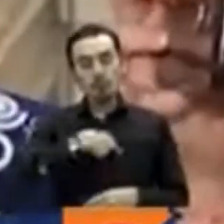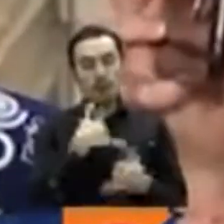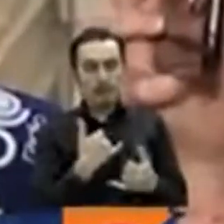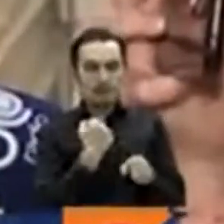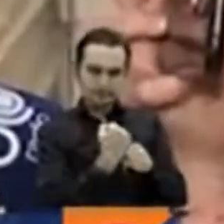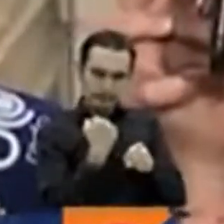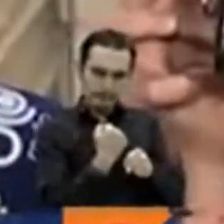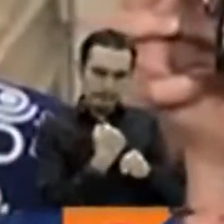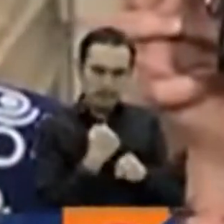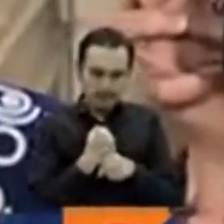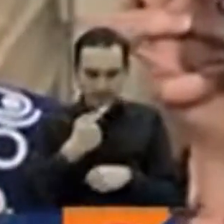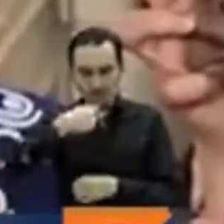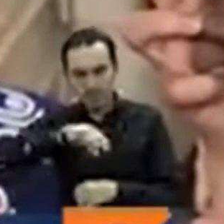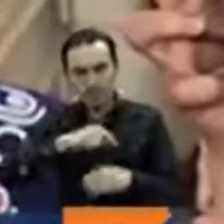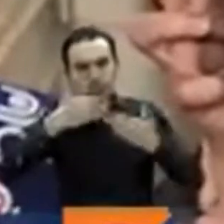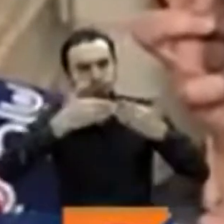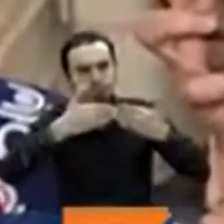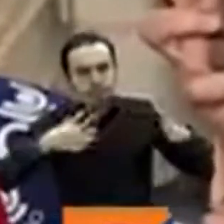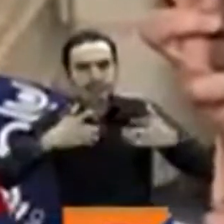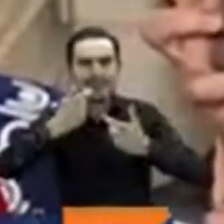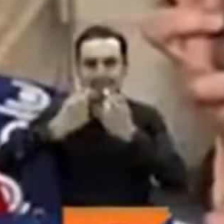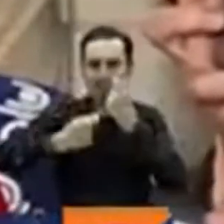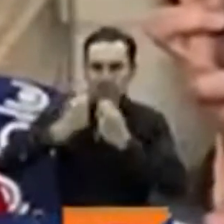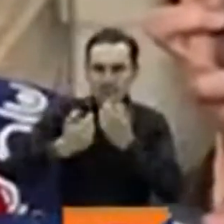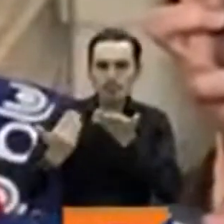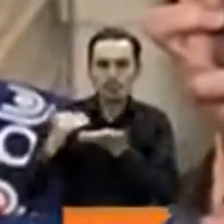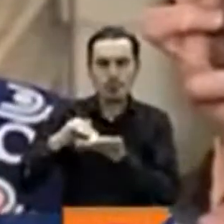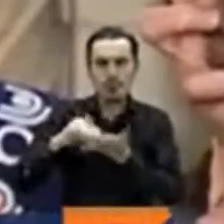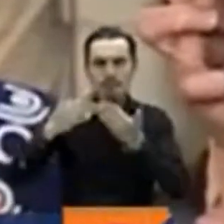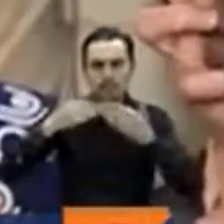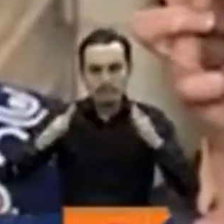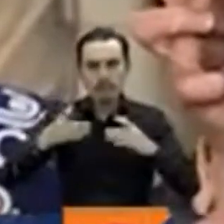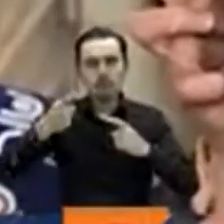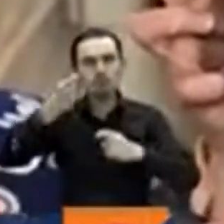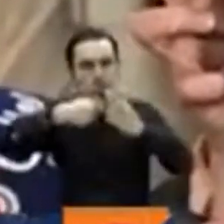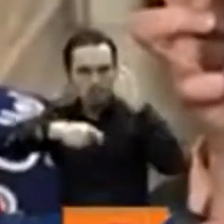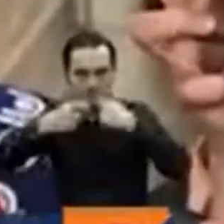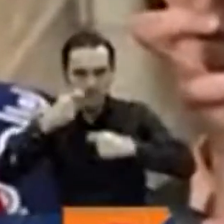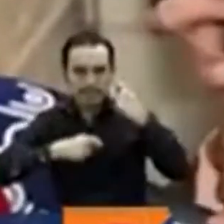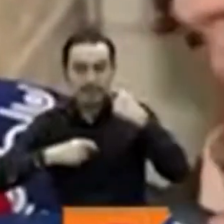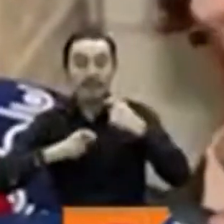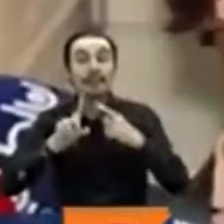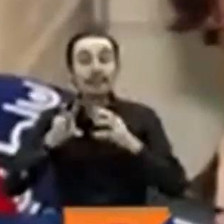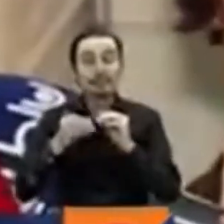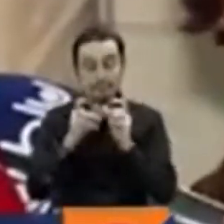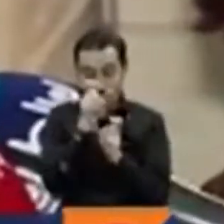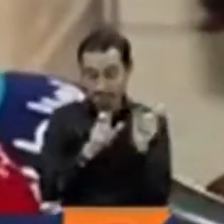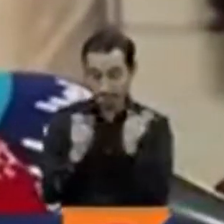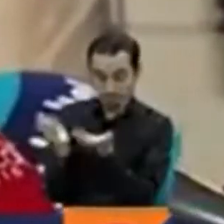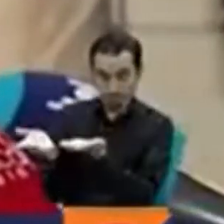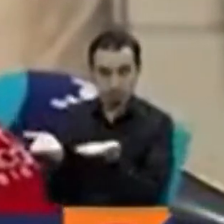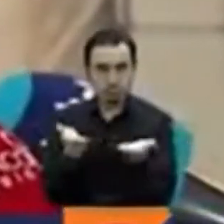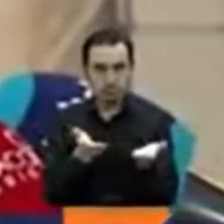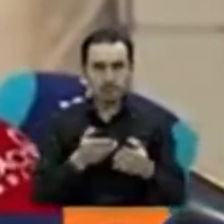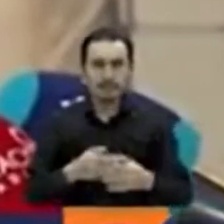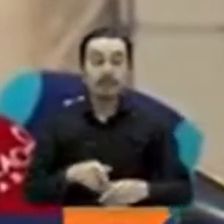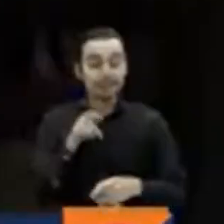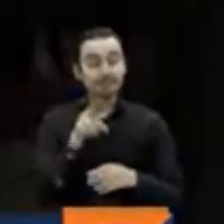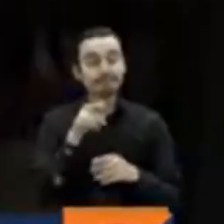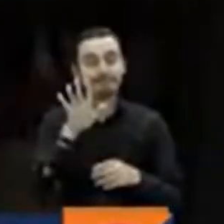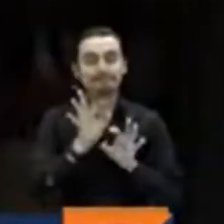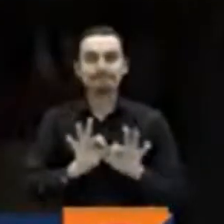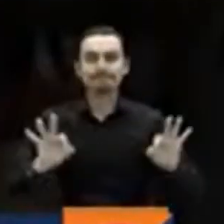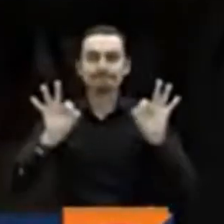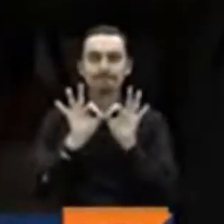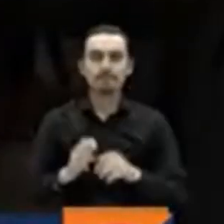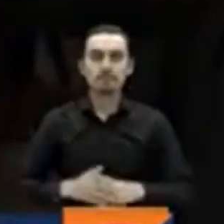al comienzo de una apertura económica, comercial y humana, que es lo más importante.